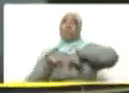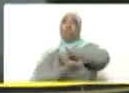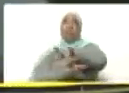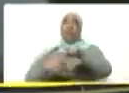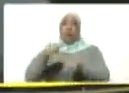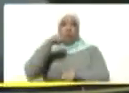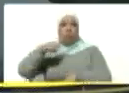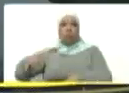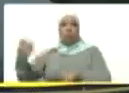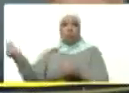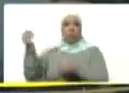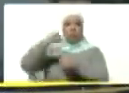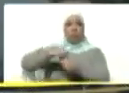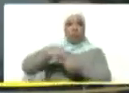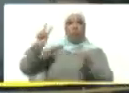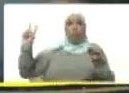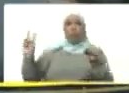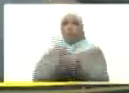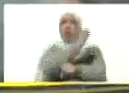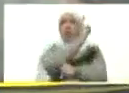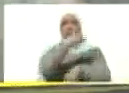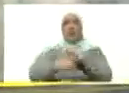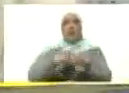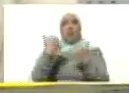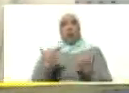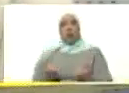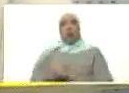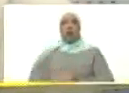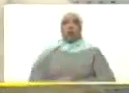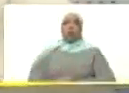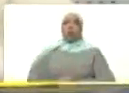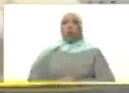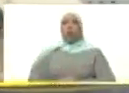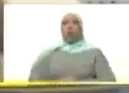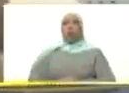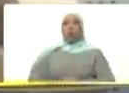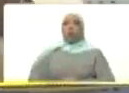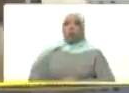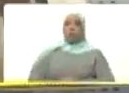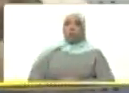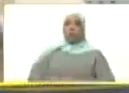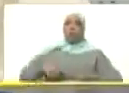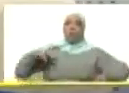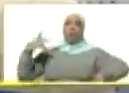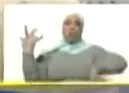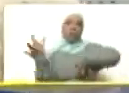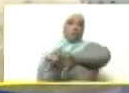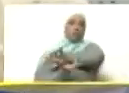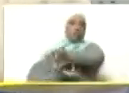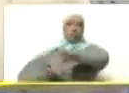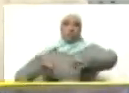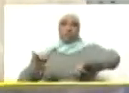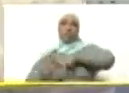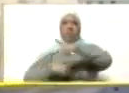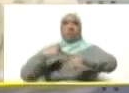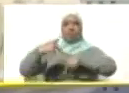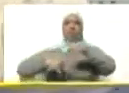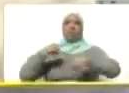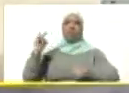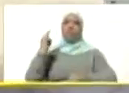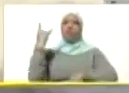amenazas internas, de la violencia que se amenazó, del intento de sabotear el proceso electoral interno, de boicotear